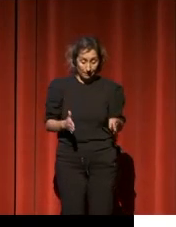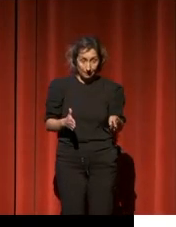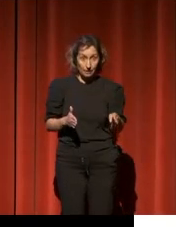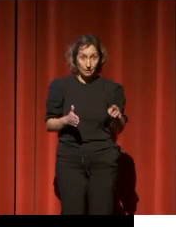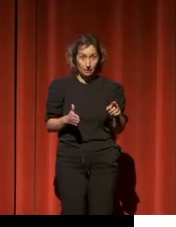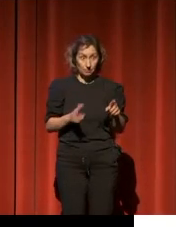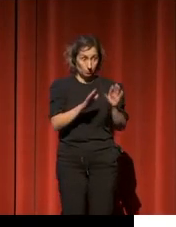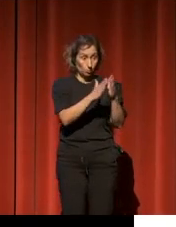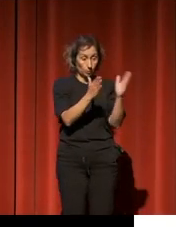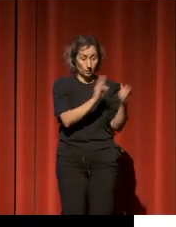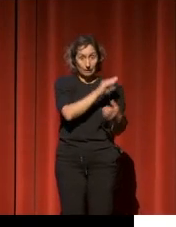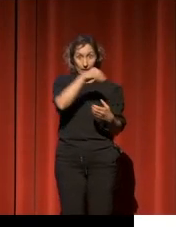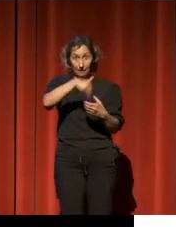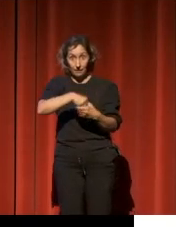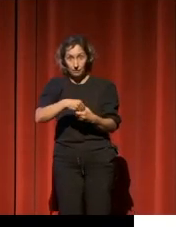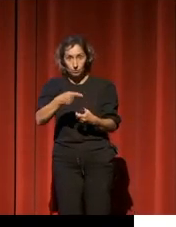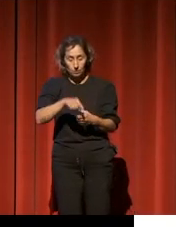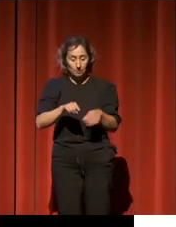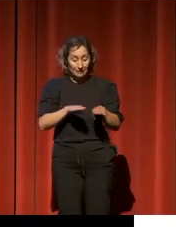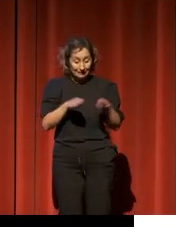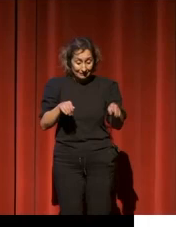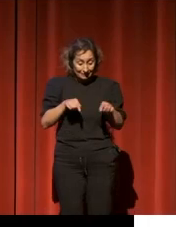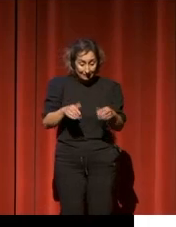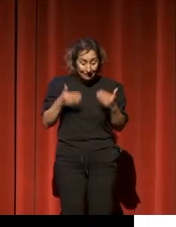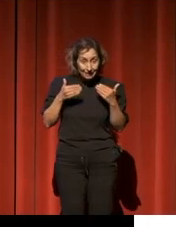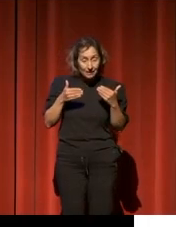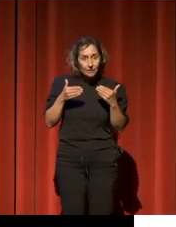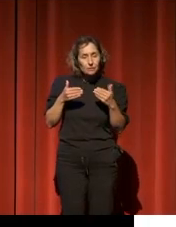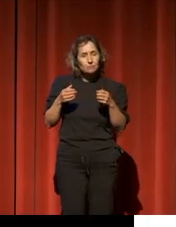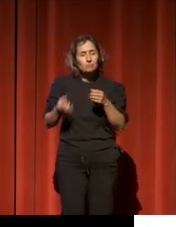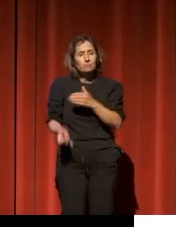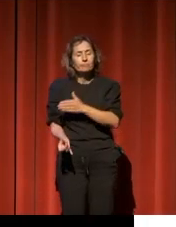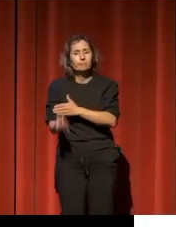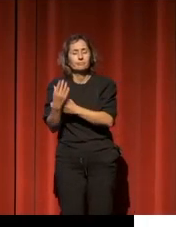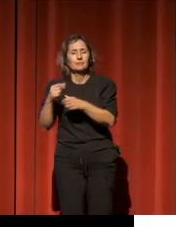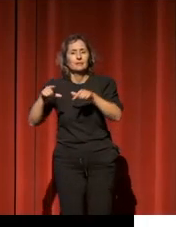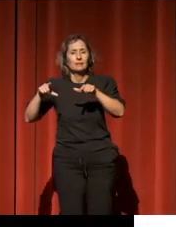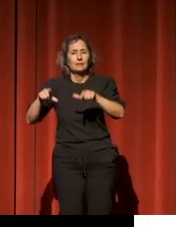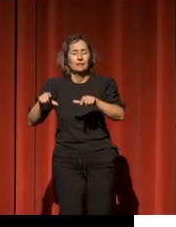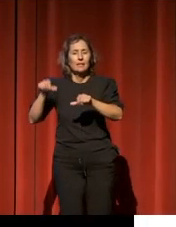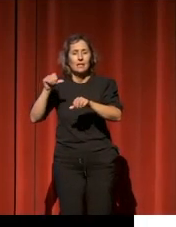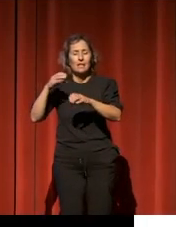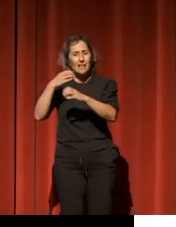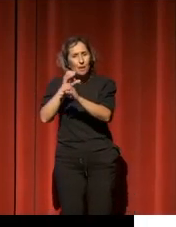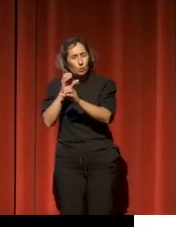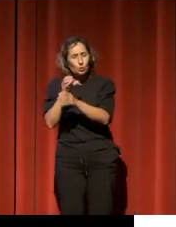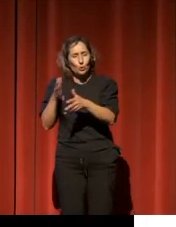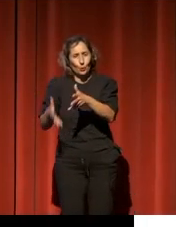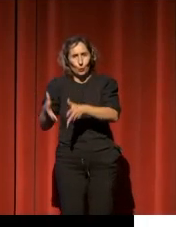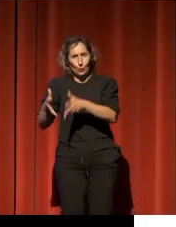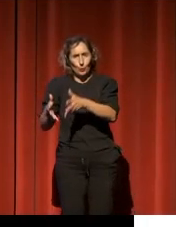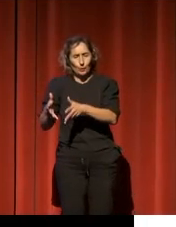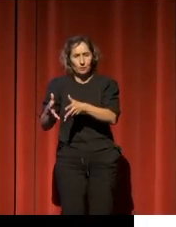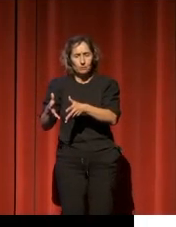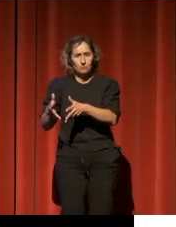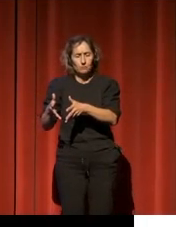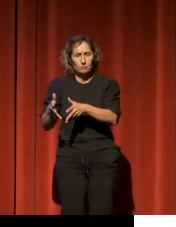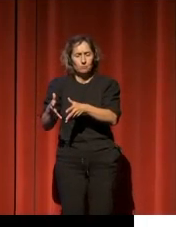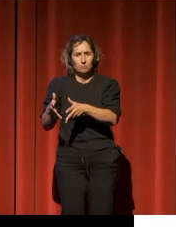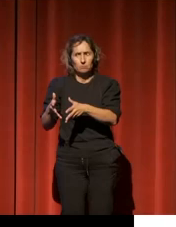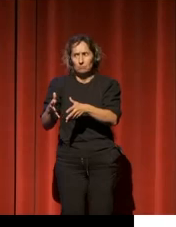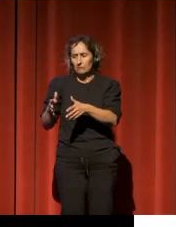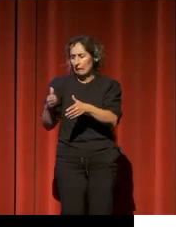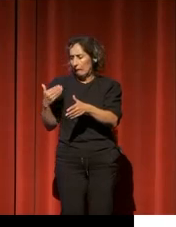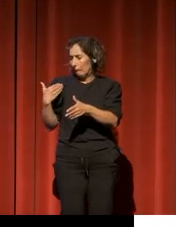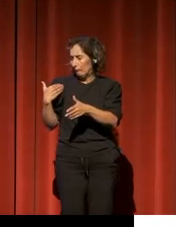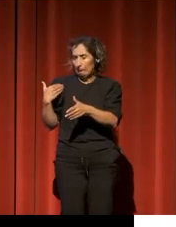forma parte la biblioteca nació un laboratorio ciudadano eh que además ha aguantado bastante en el eno hasta